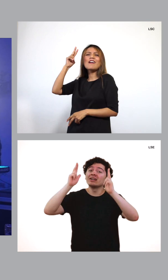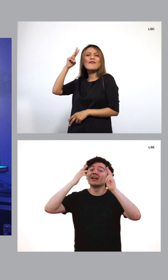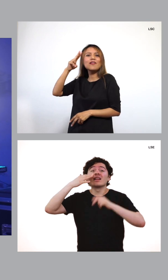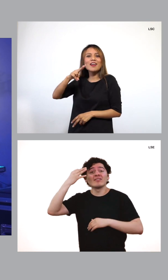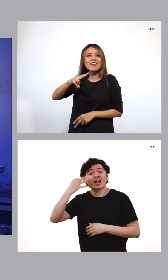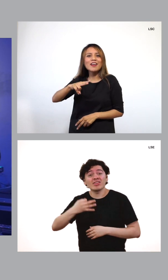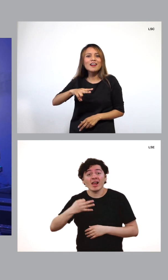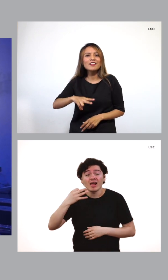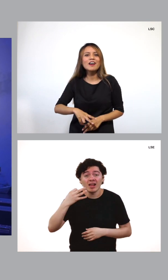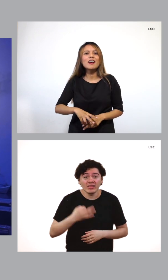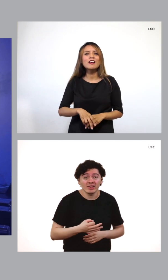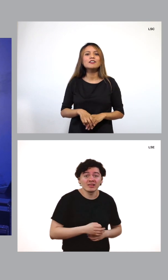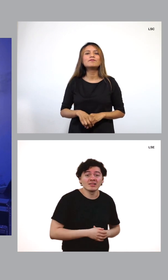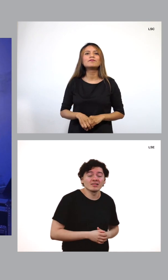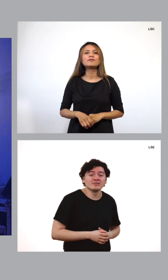Vamos, Él pagó por mí.